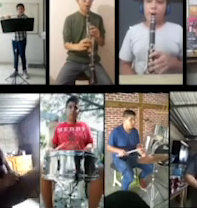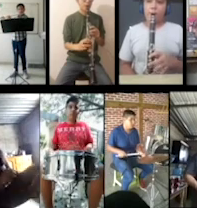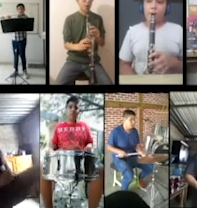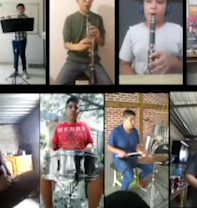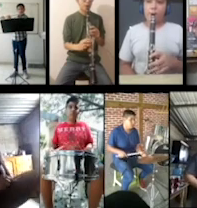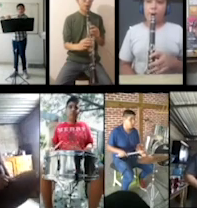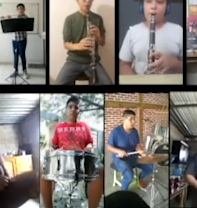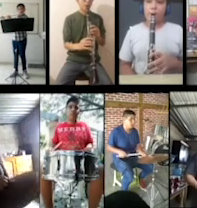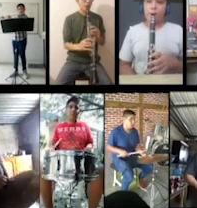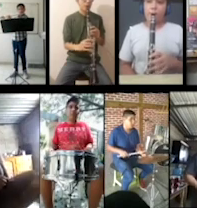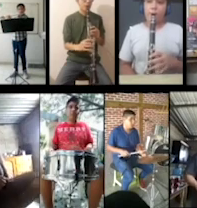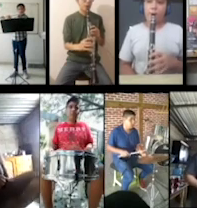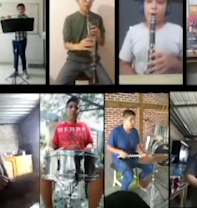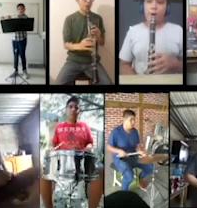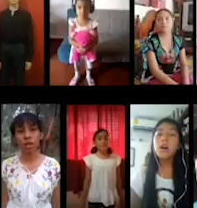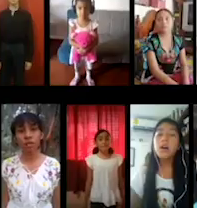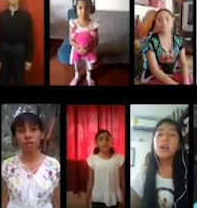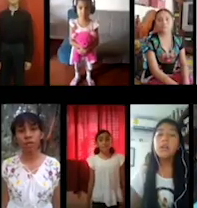¡Gracias!